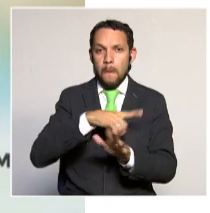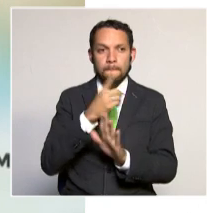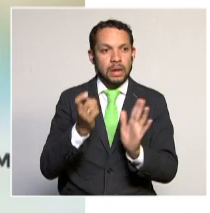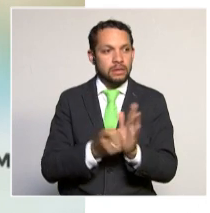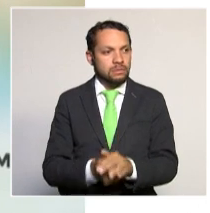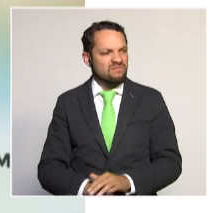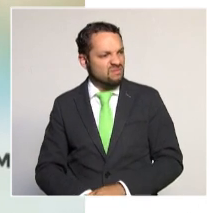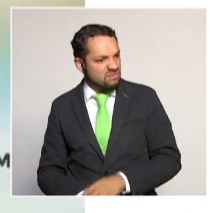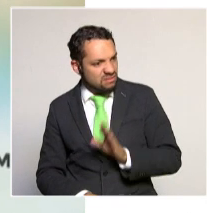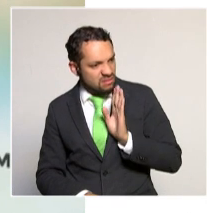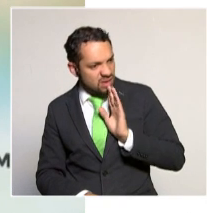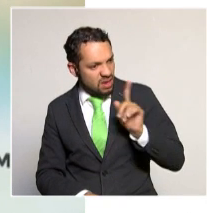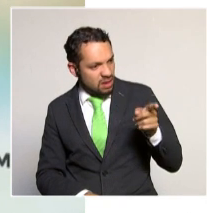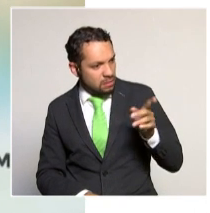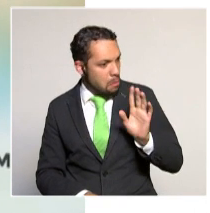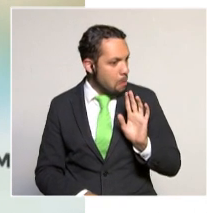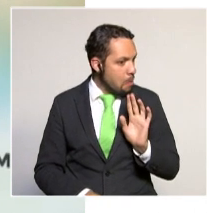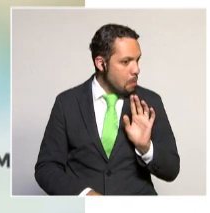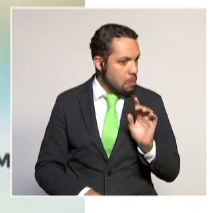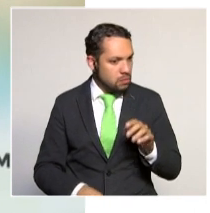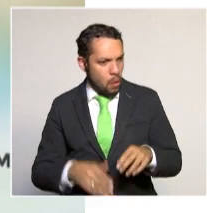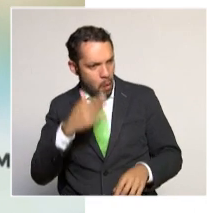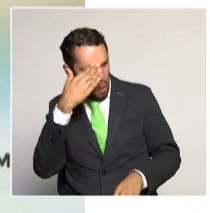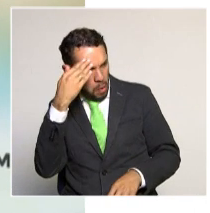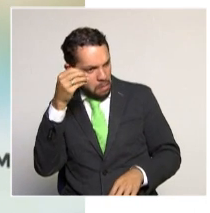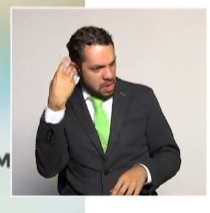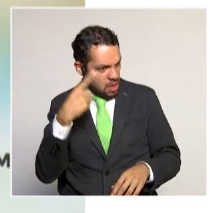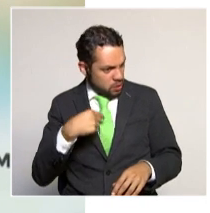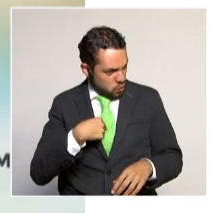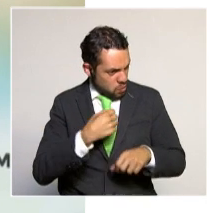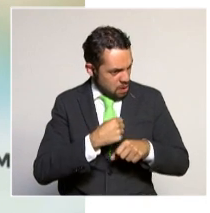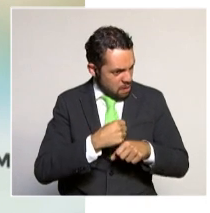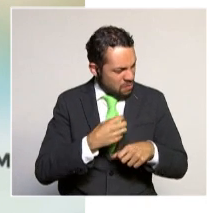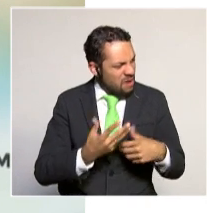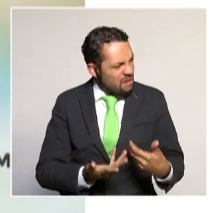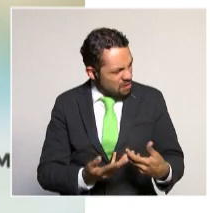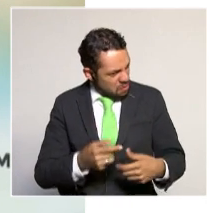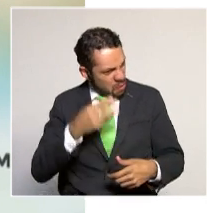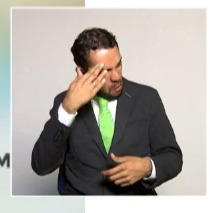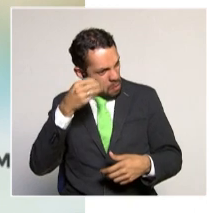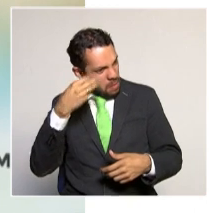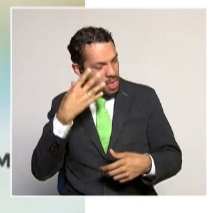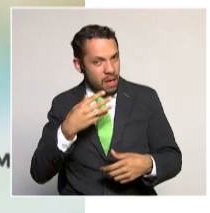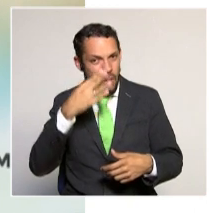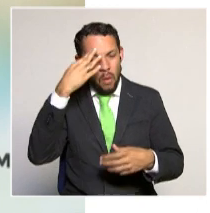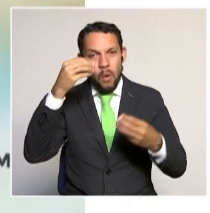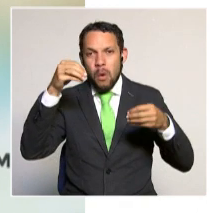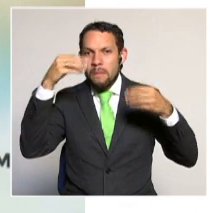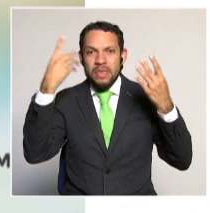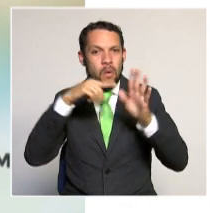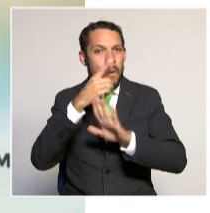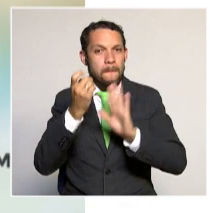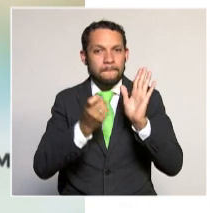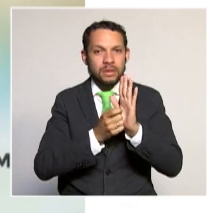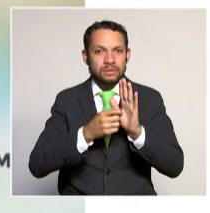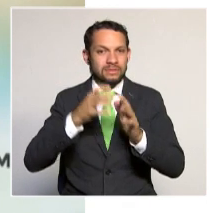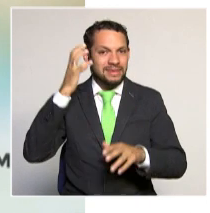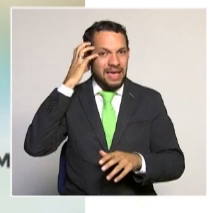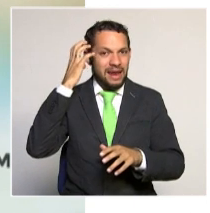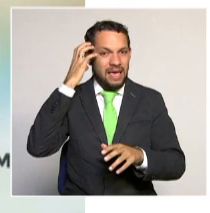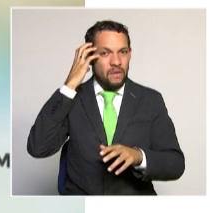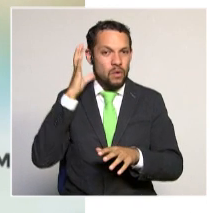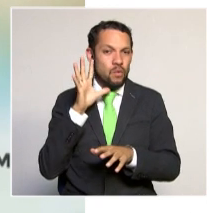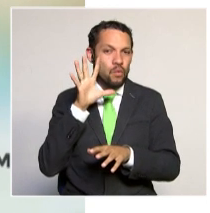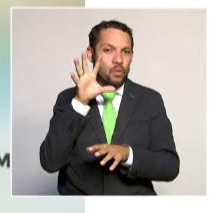una pérdida que es progresiva, que cada vez se intensifica más y es falta básicamente por alteración, pues obviamente